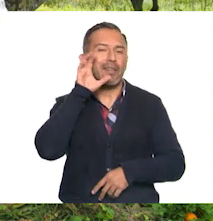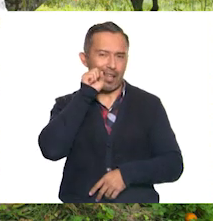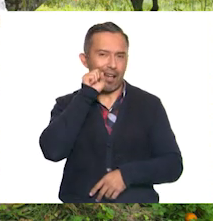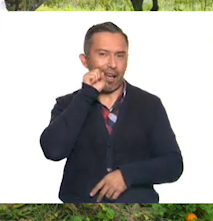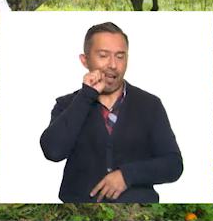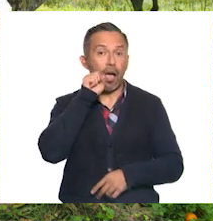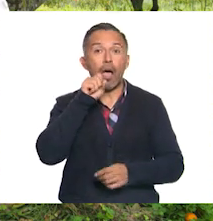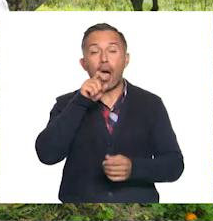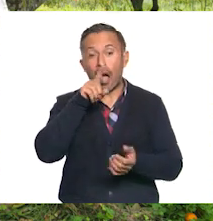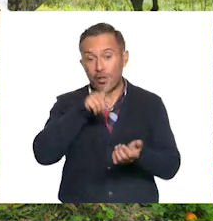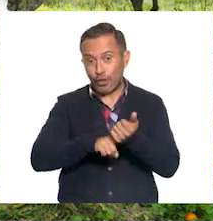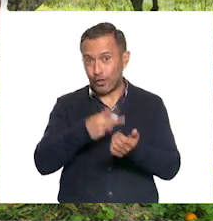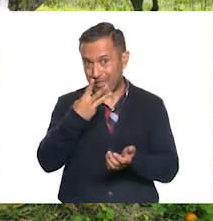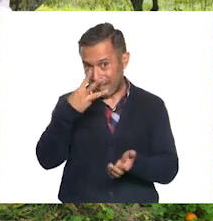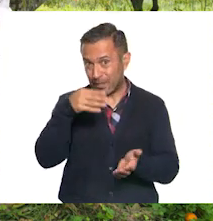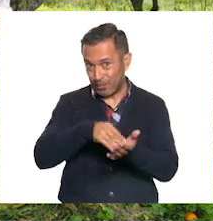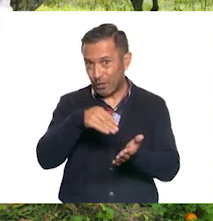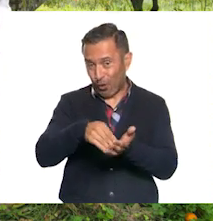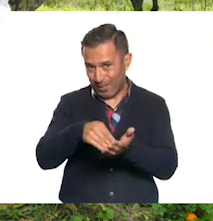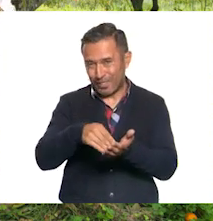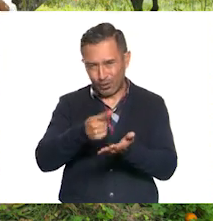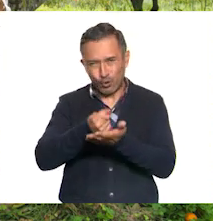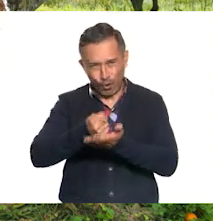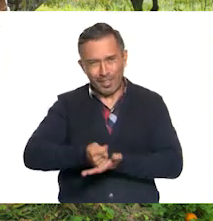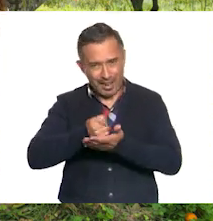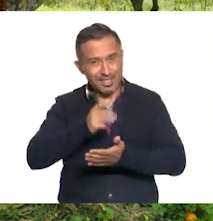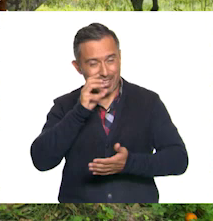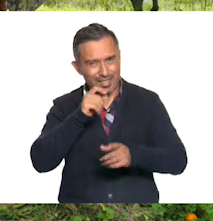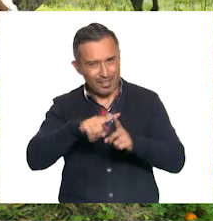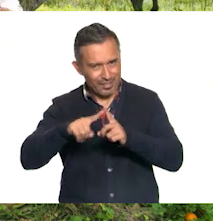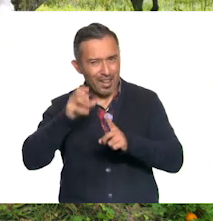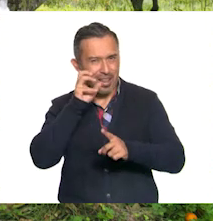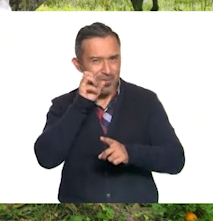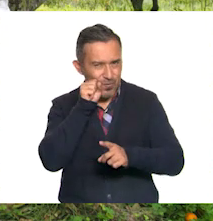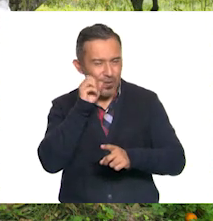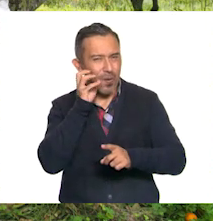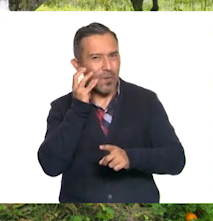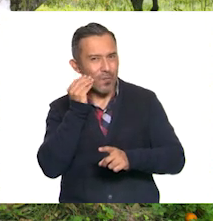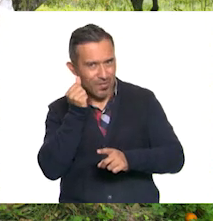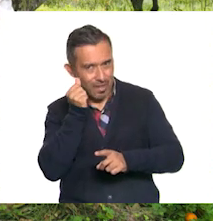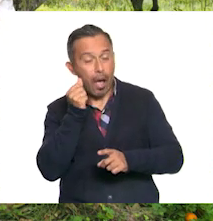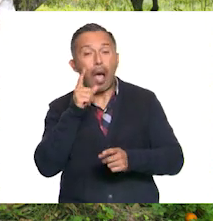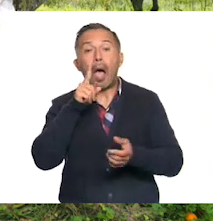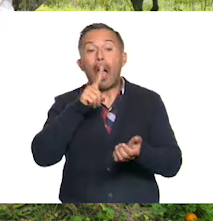3 millones de toneladas de cítricos, 2 son de naranja del tipo